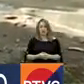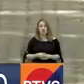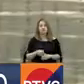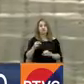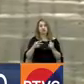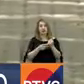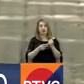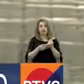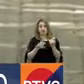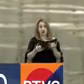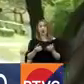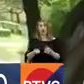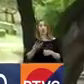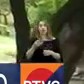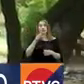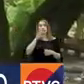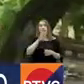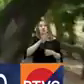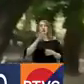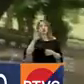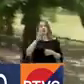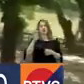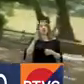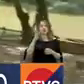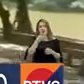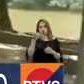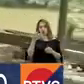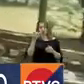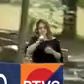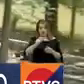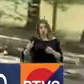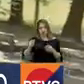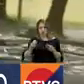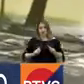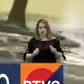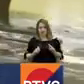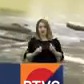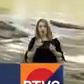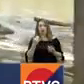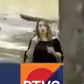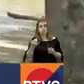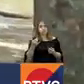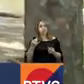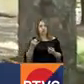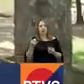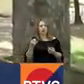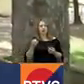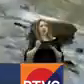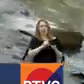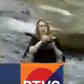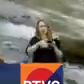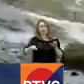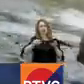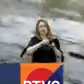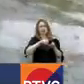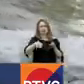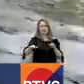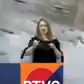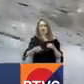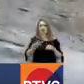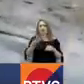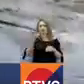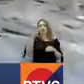neiva cuenta con más de 400 habitantes y en zonas como estas vierte diariamente 'la magdalena' cerca de